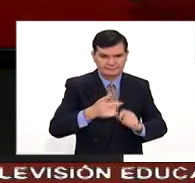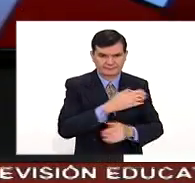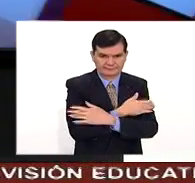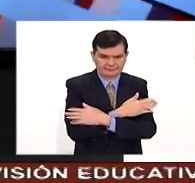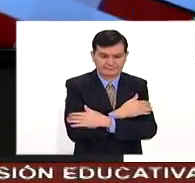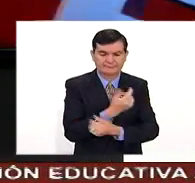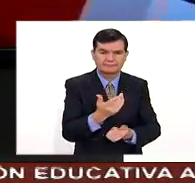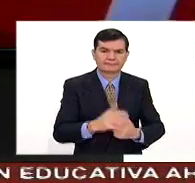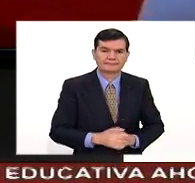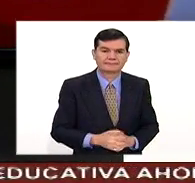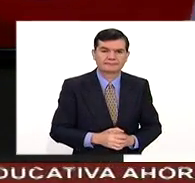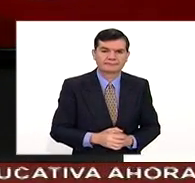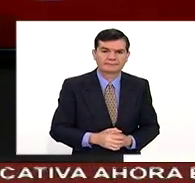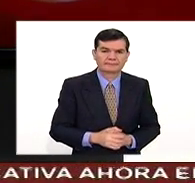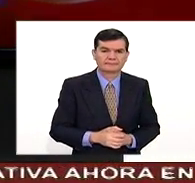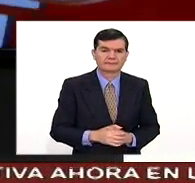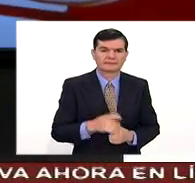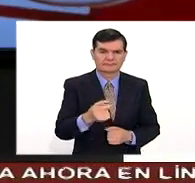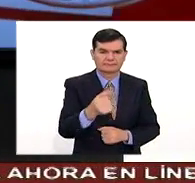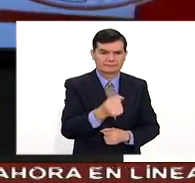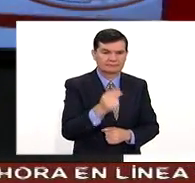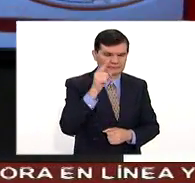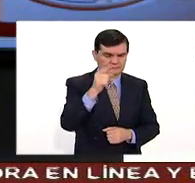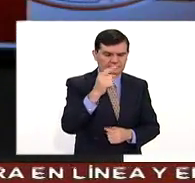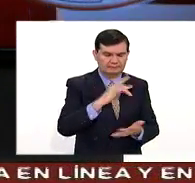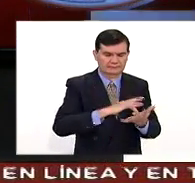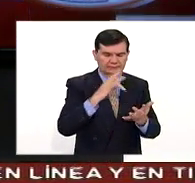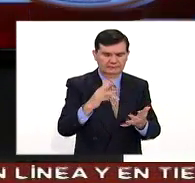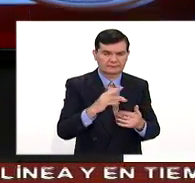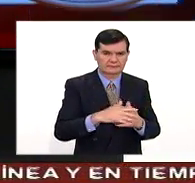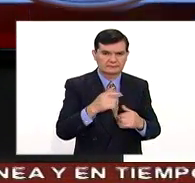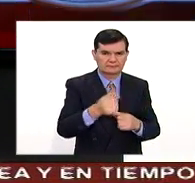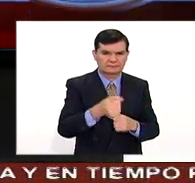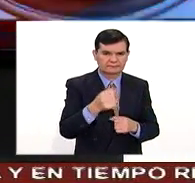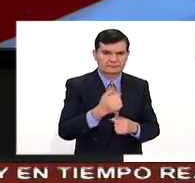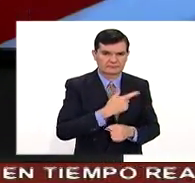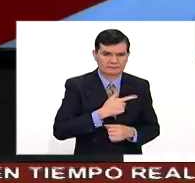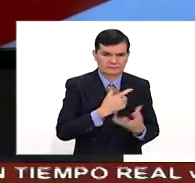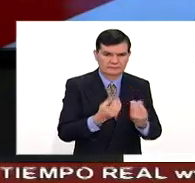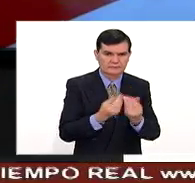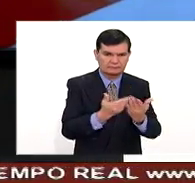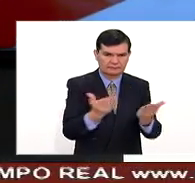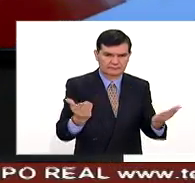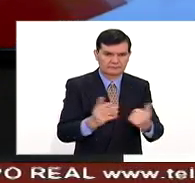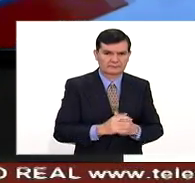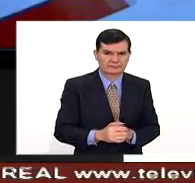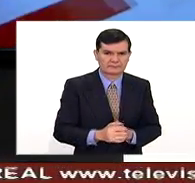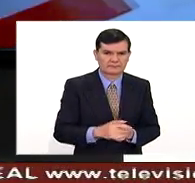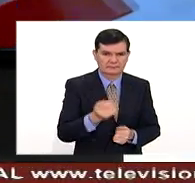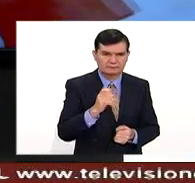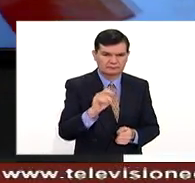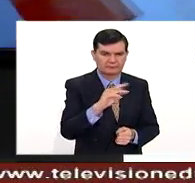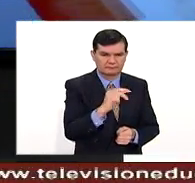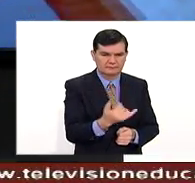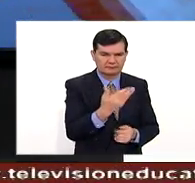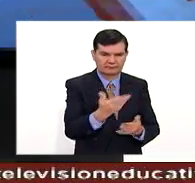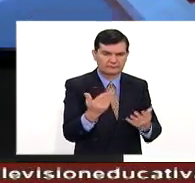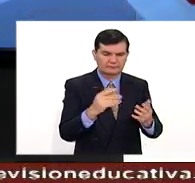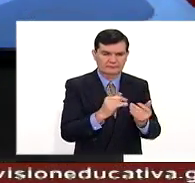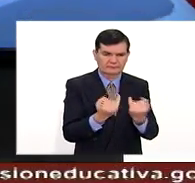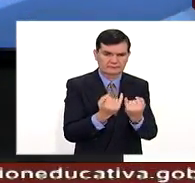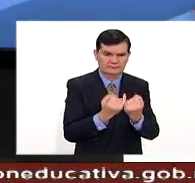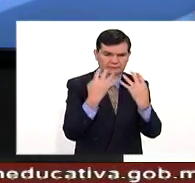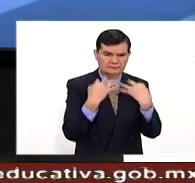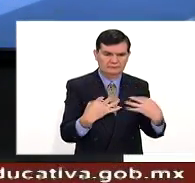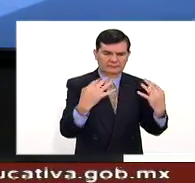Día. Un saludo para allá, muchísimas gracias, un saludo, un gusto estar con ustedes, contigo, Omar, con Pati. Y desde luego con